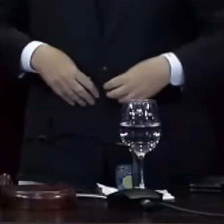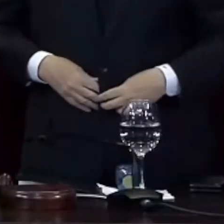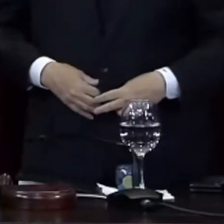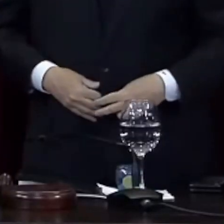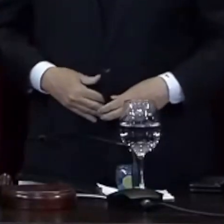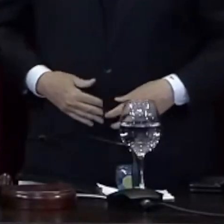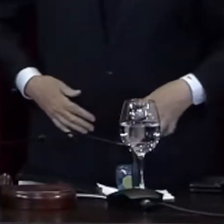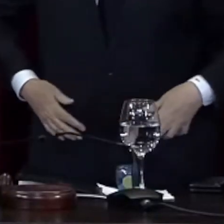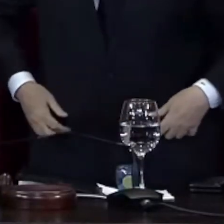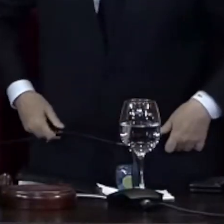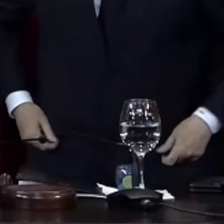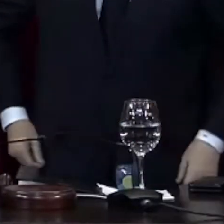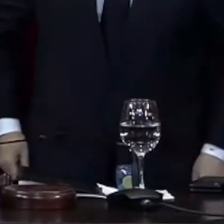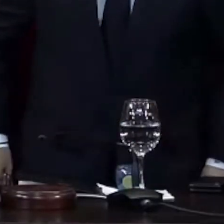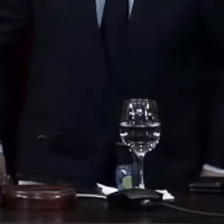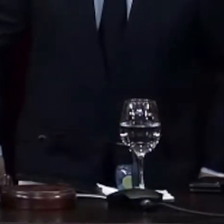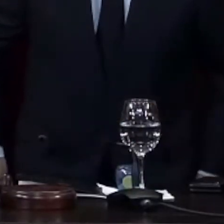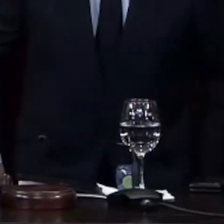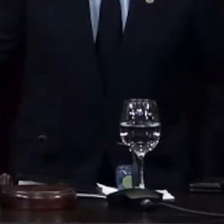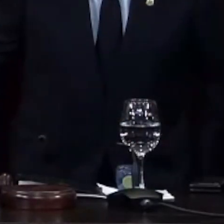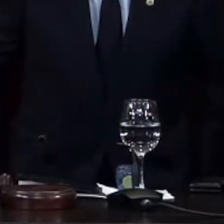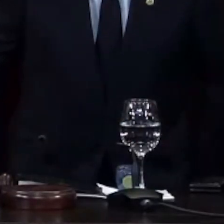Nuestros productores primero,